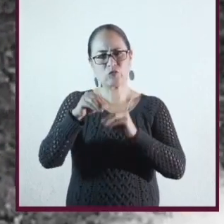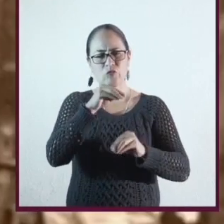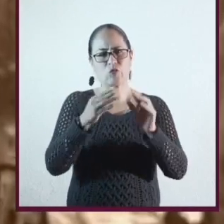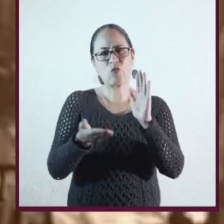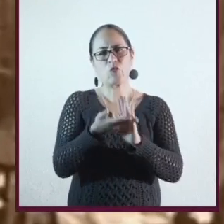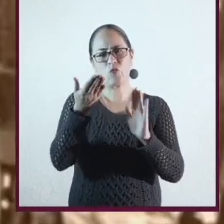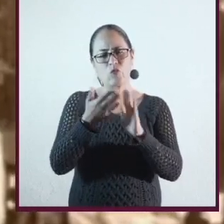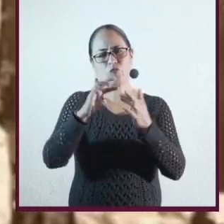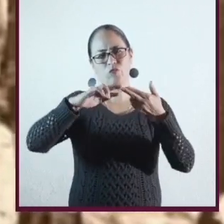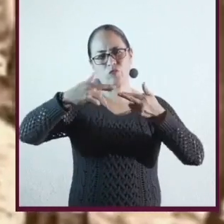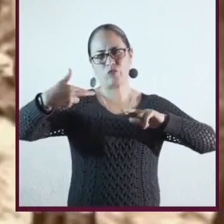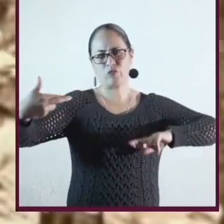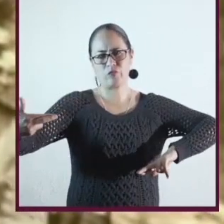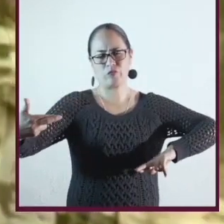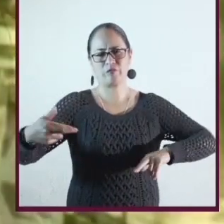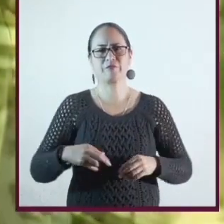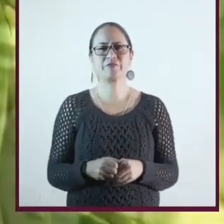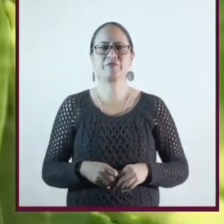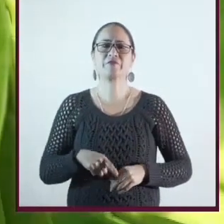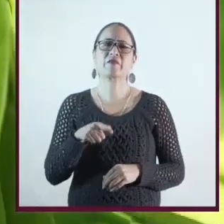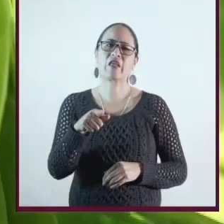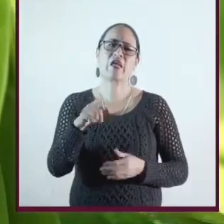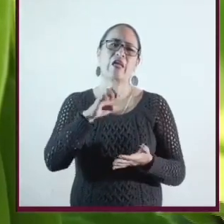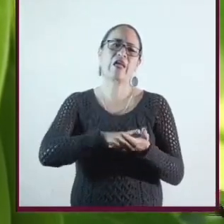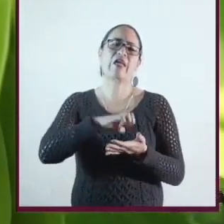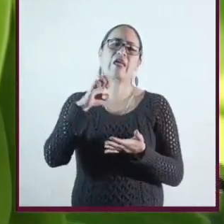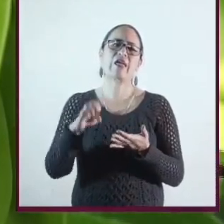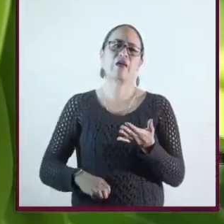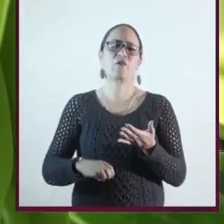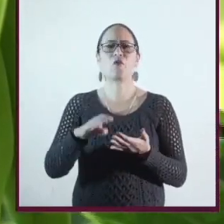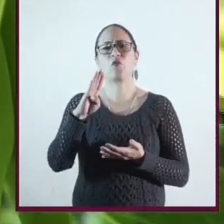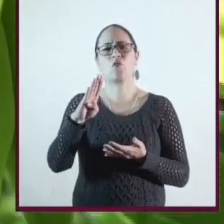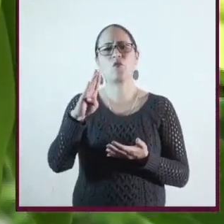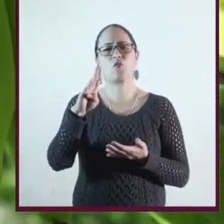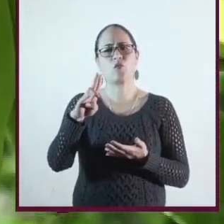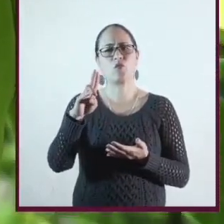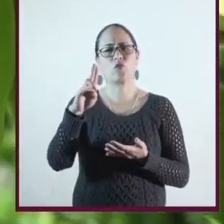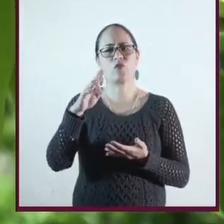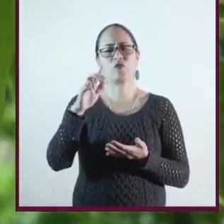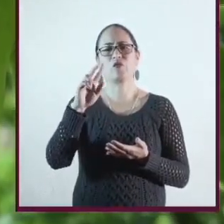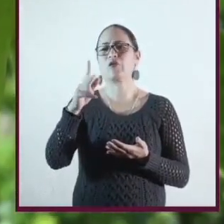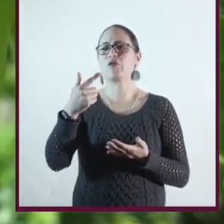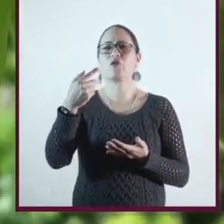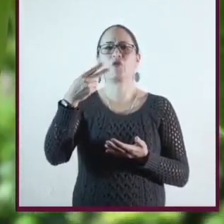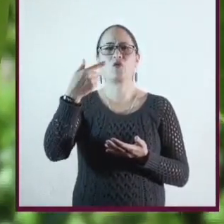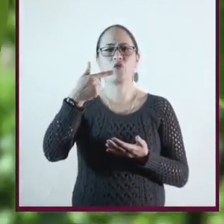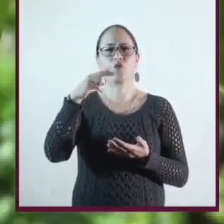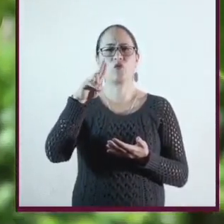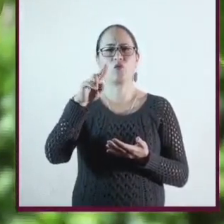de comunicación. Un ejemplo es la gutapercha, sí,